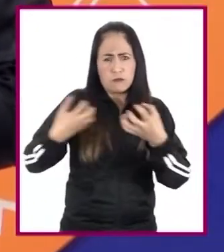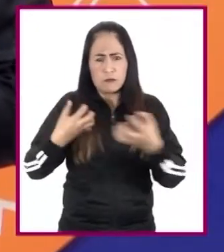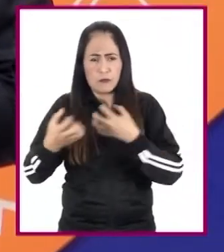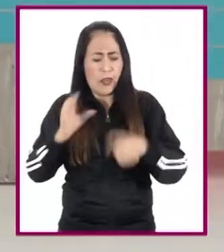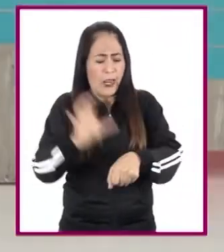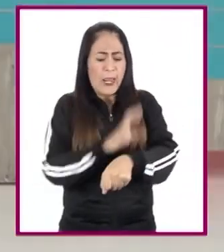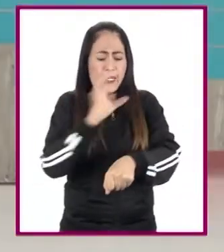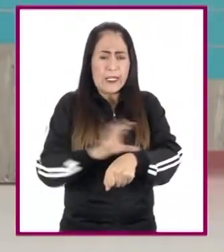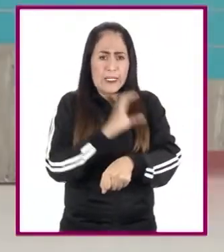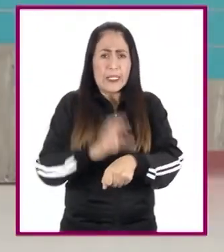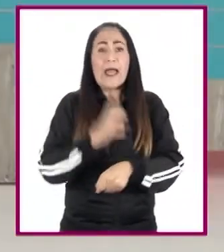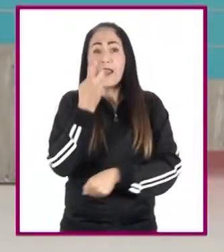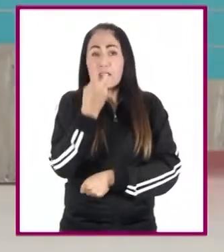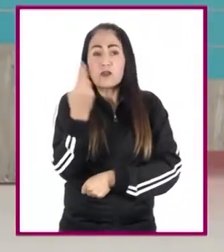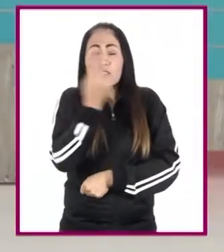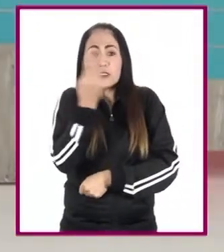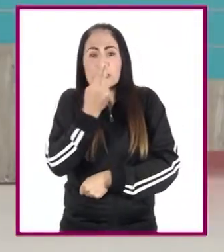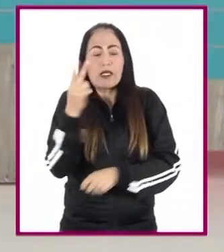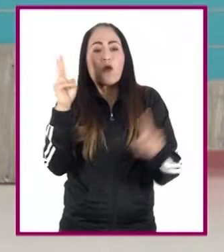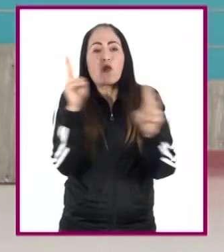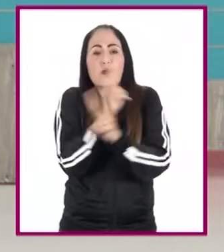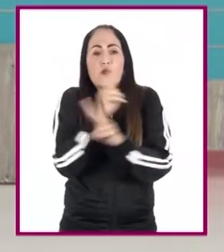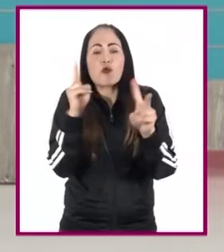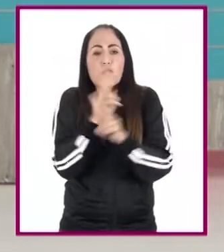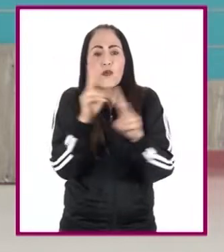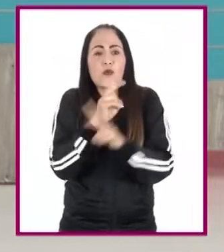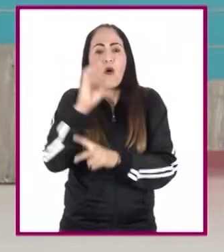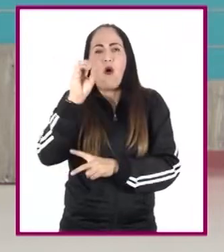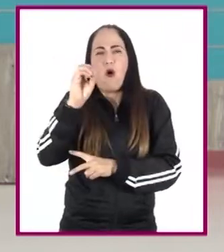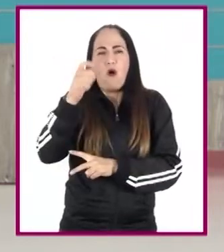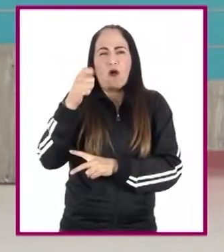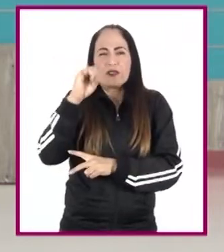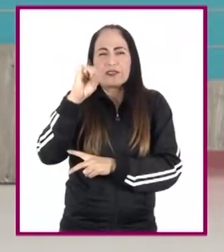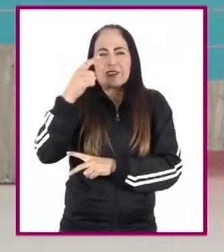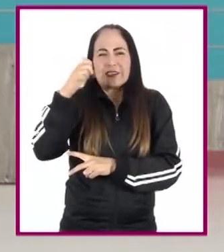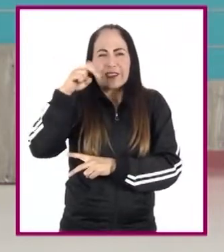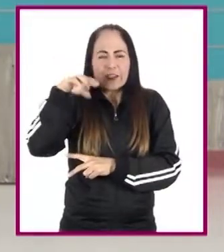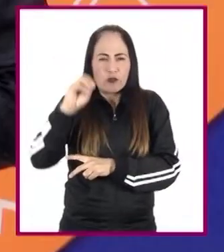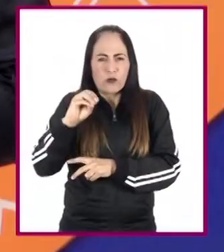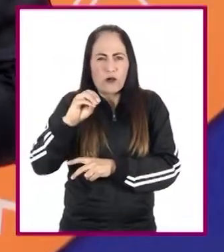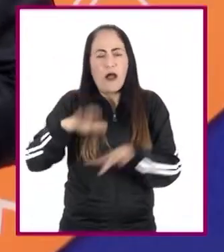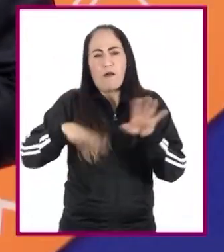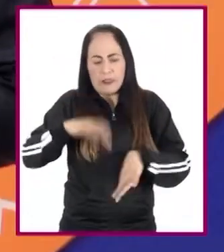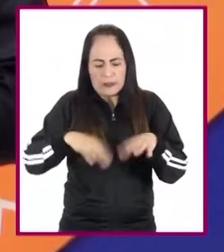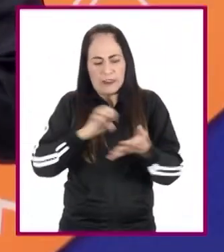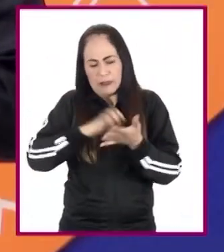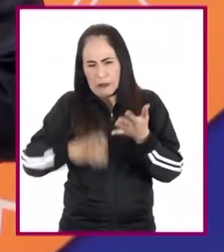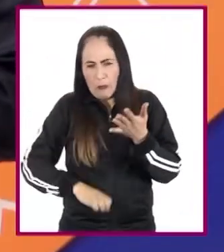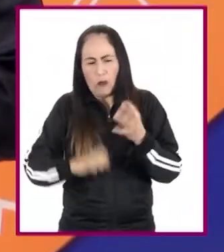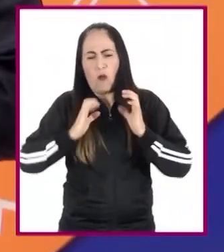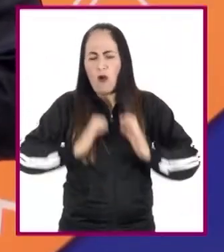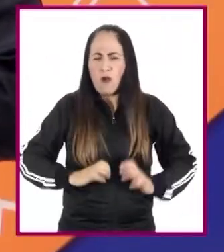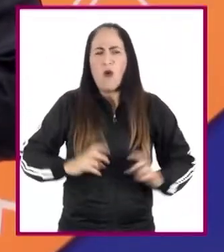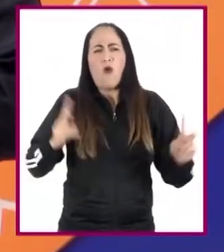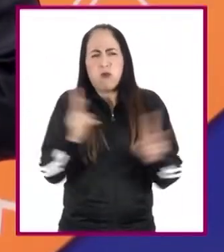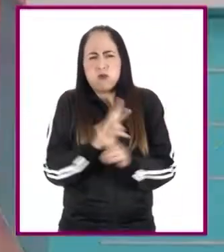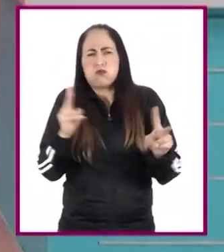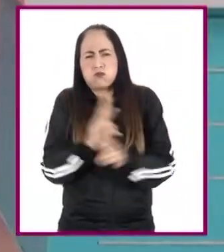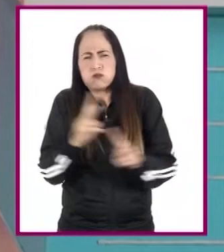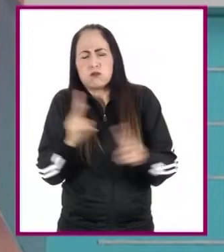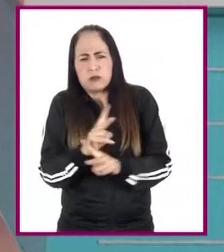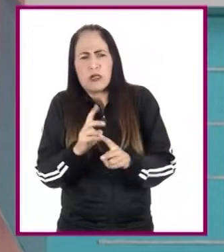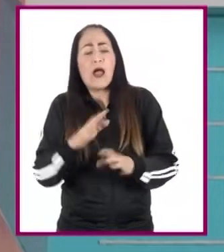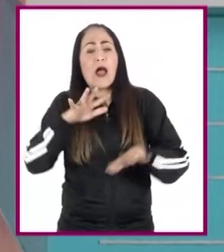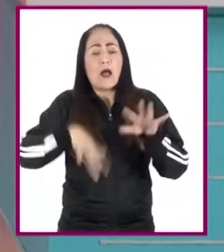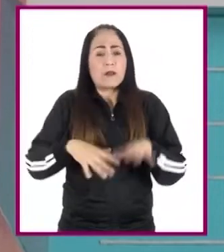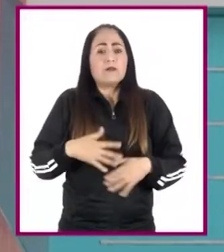de oxígeno. Así que, si la demanda de energía aumenta cuando se realiza una actividad física intensa, aumenta la